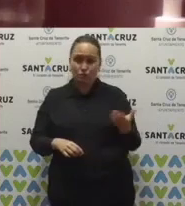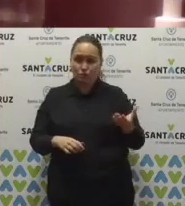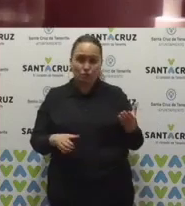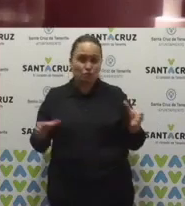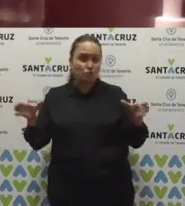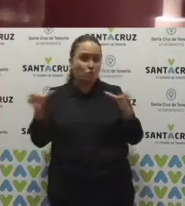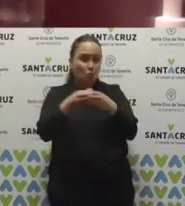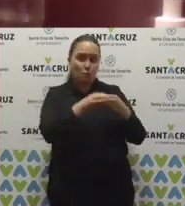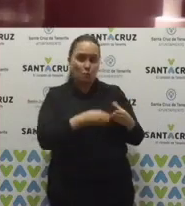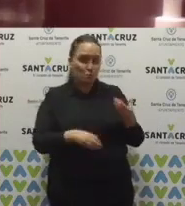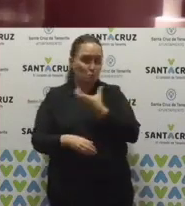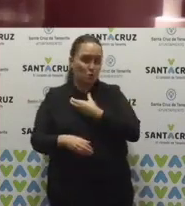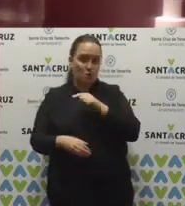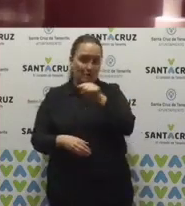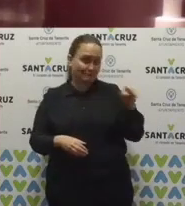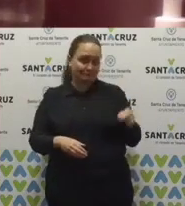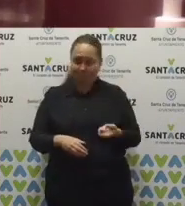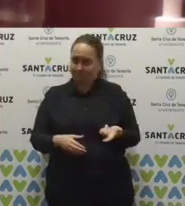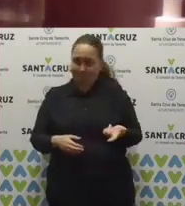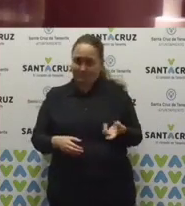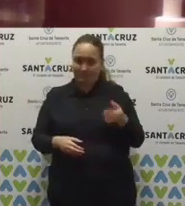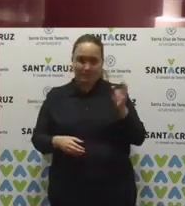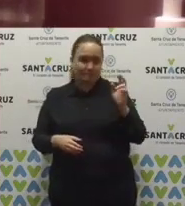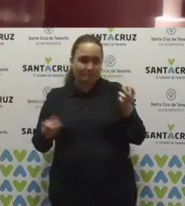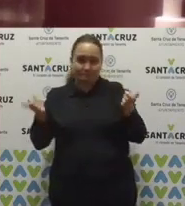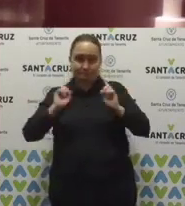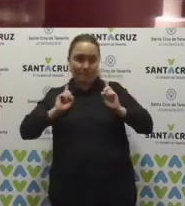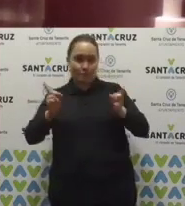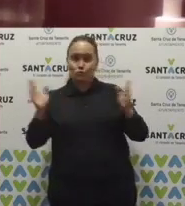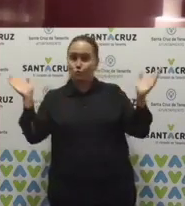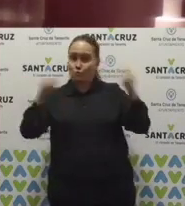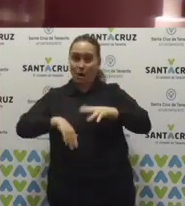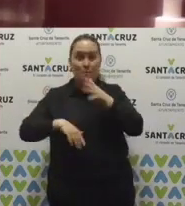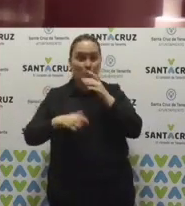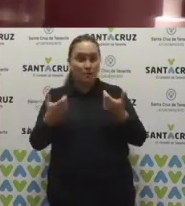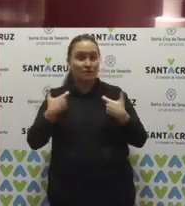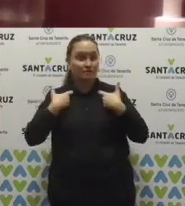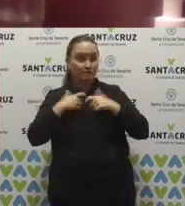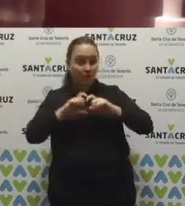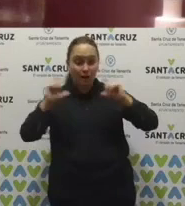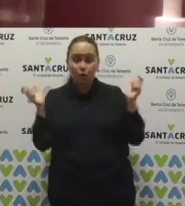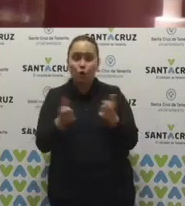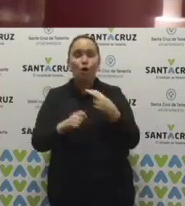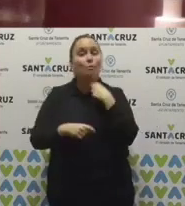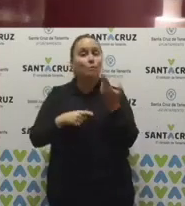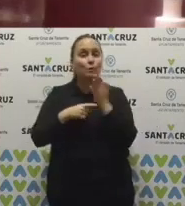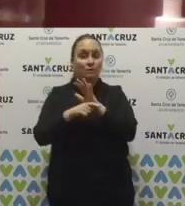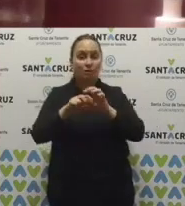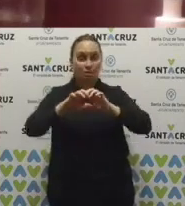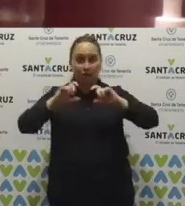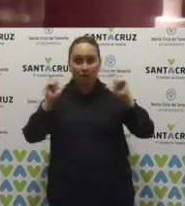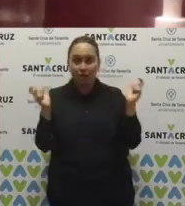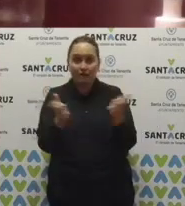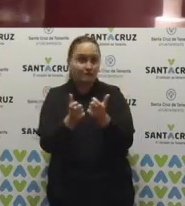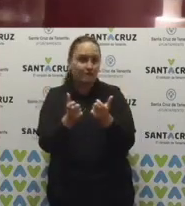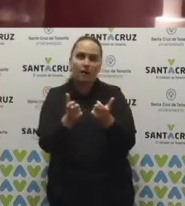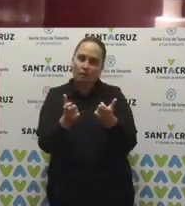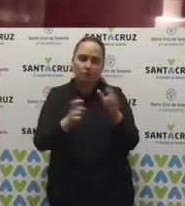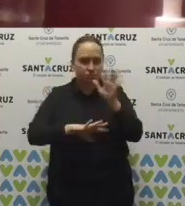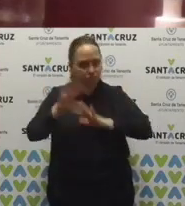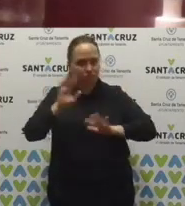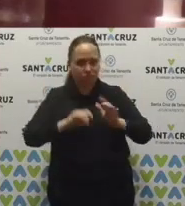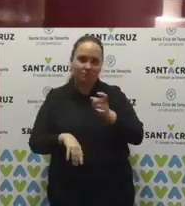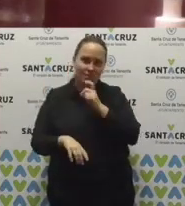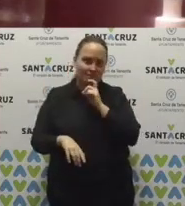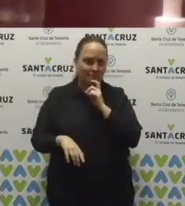puesto que en las juntas de portavoces en las que se hacían propuestas nadie lo era muy difíciles pero